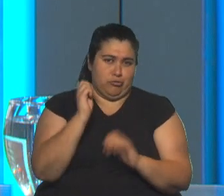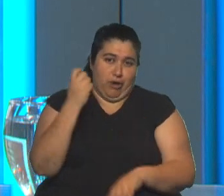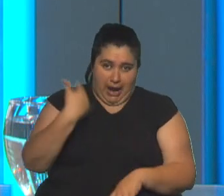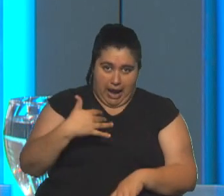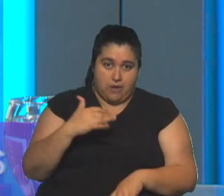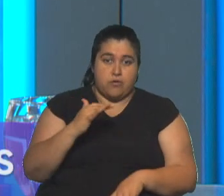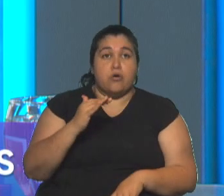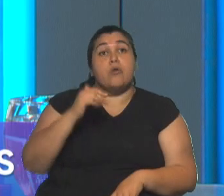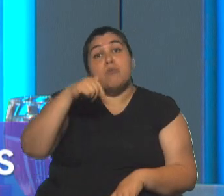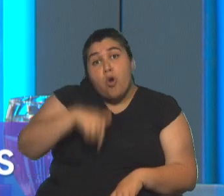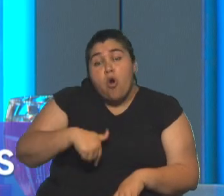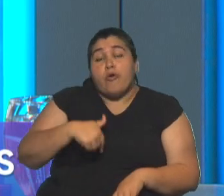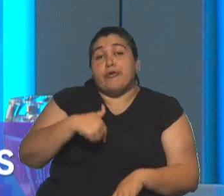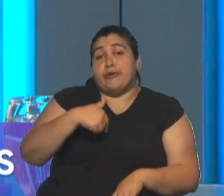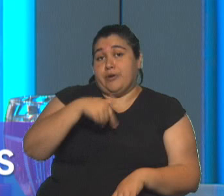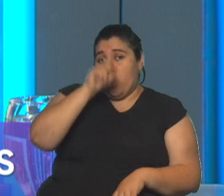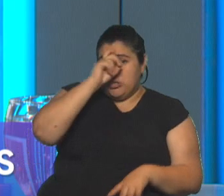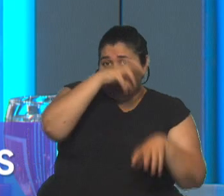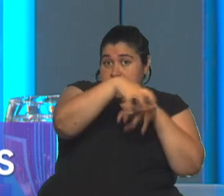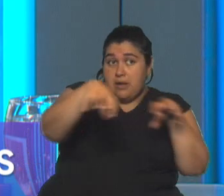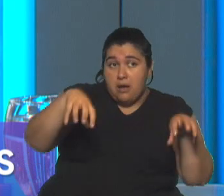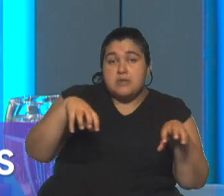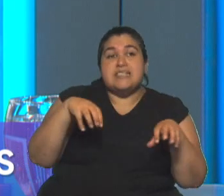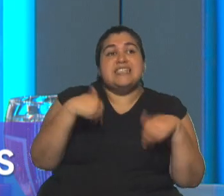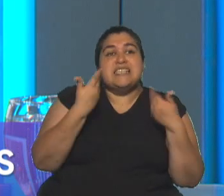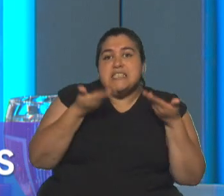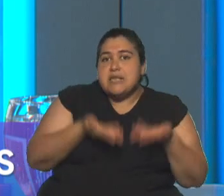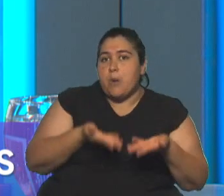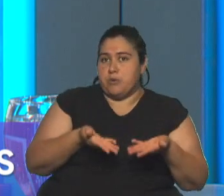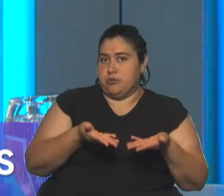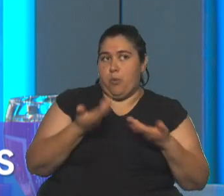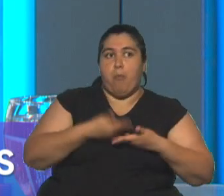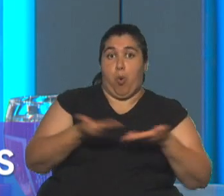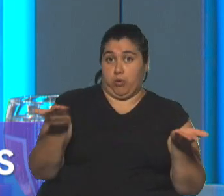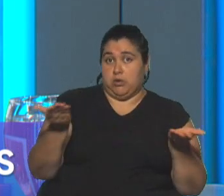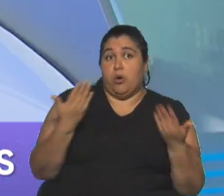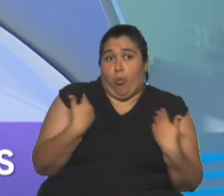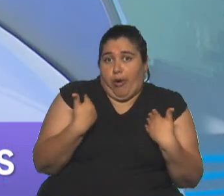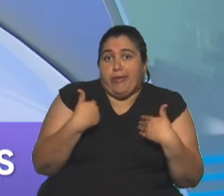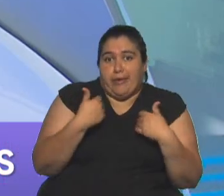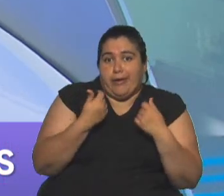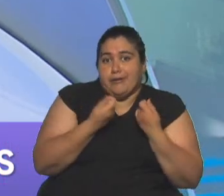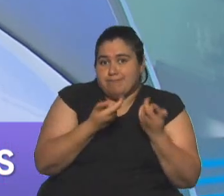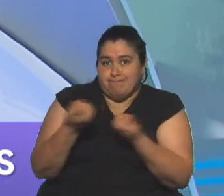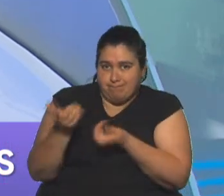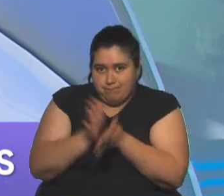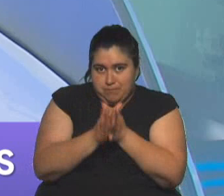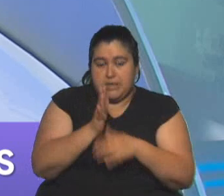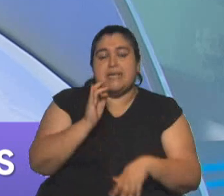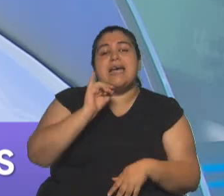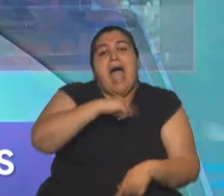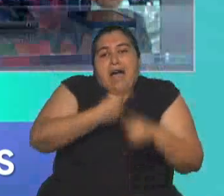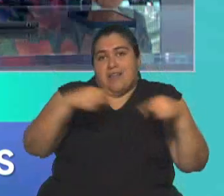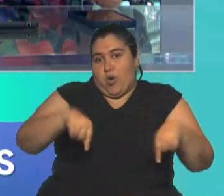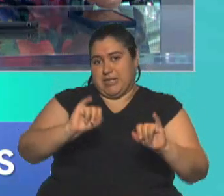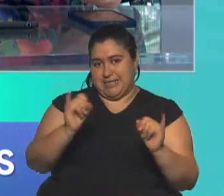cierto que hoy tenemos un sistema de salud público que los cubre. Sí, por ahora sí. Bueno, aquí teníamos también quiénes son